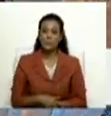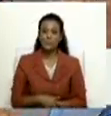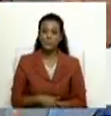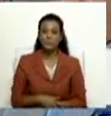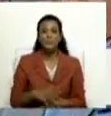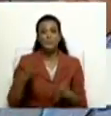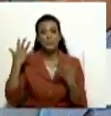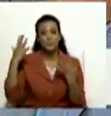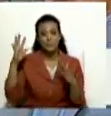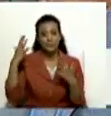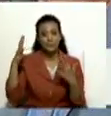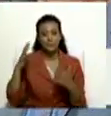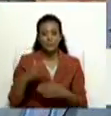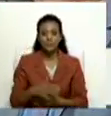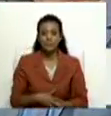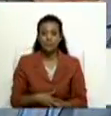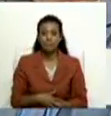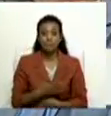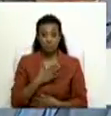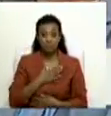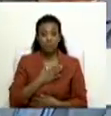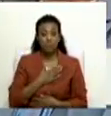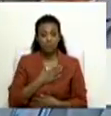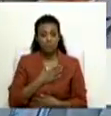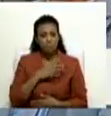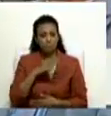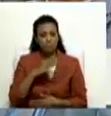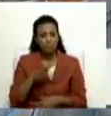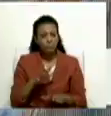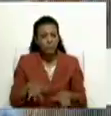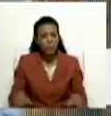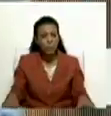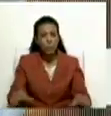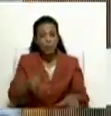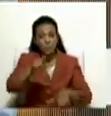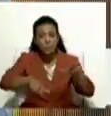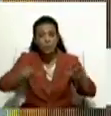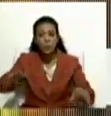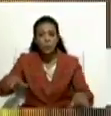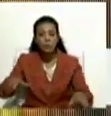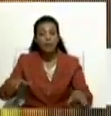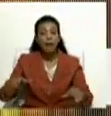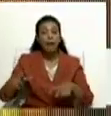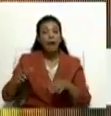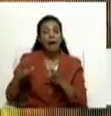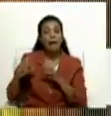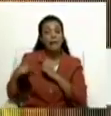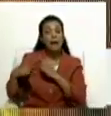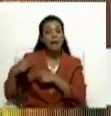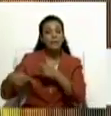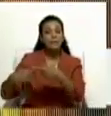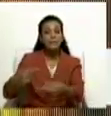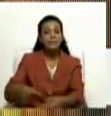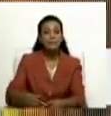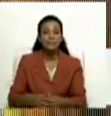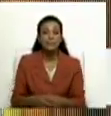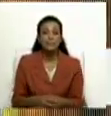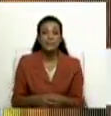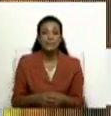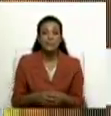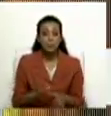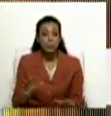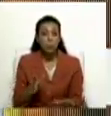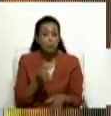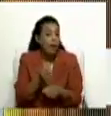reivindicado Nosotros somos Los Patriotas de esta época somos Los Patriotas quien ya no con a